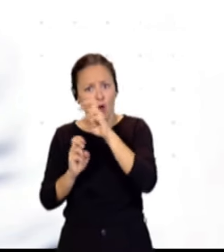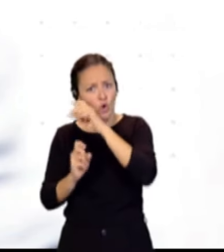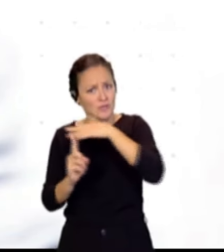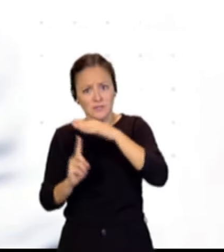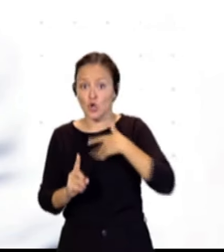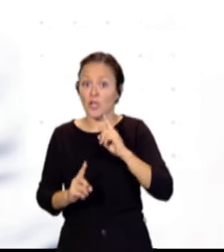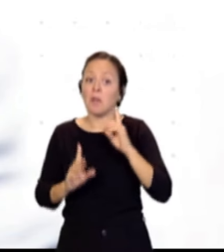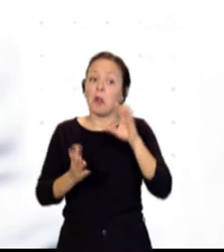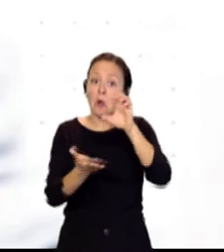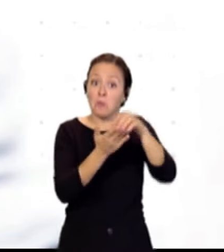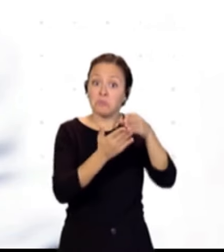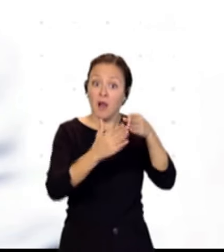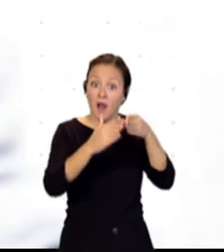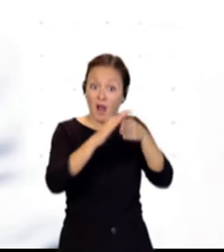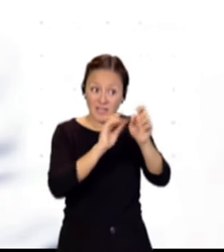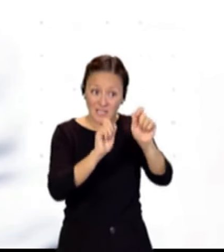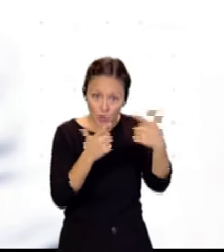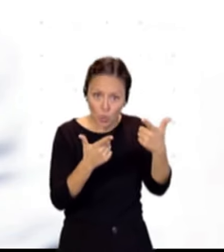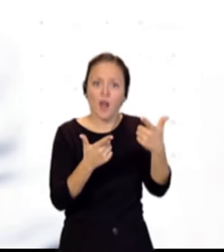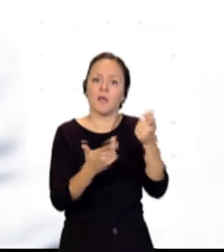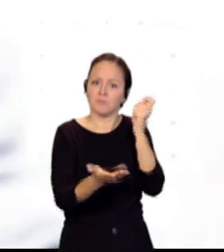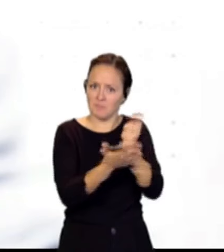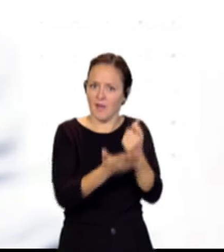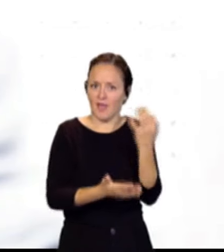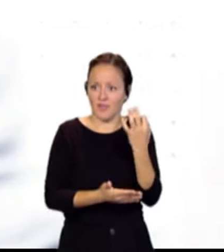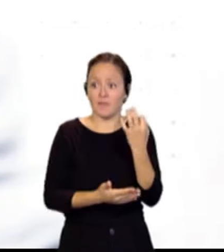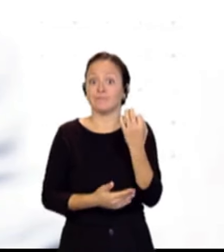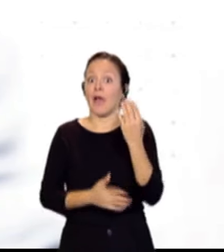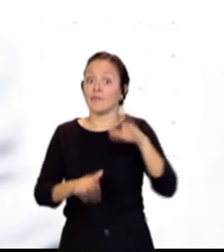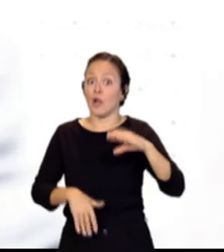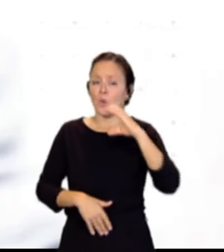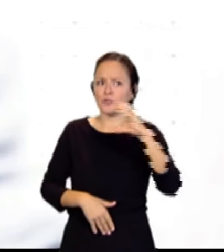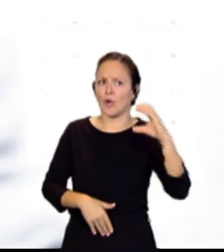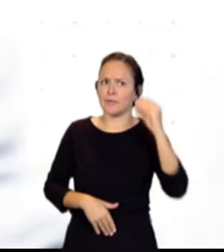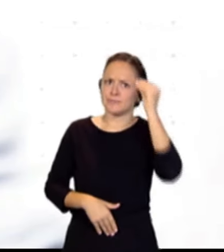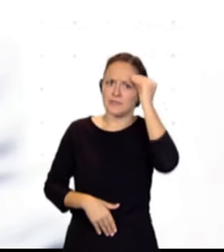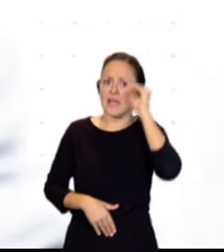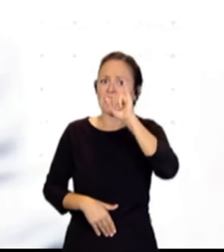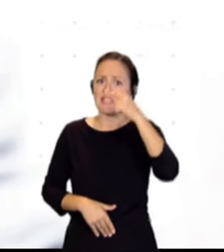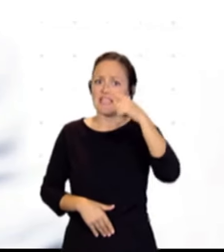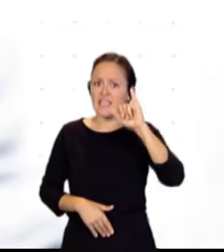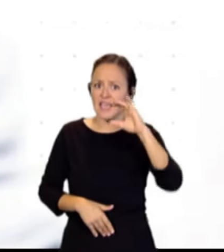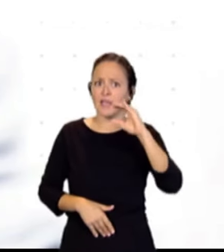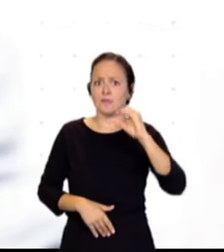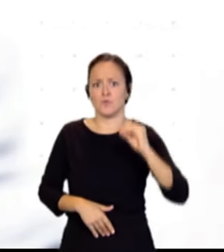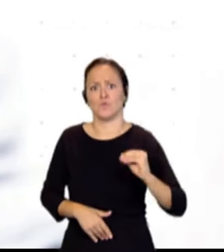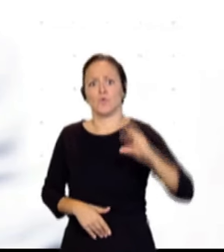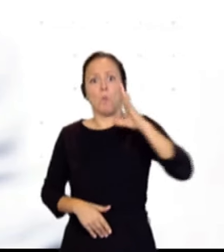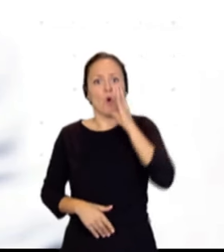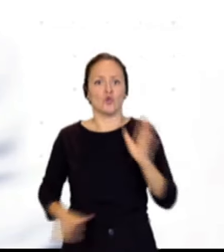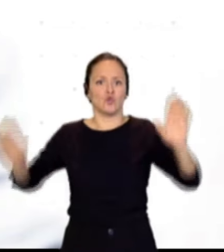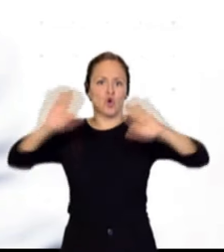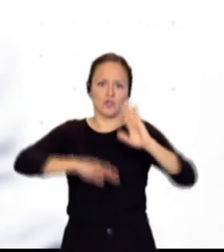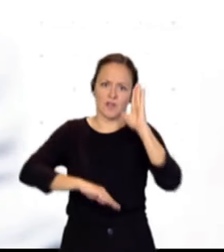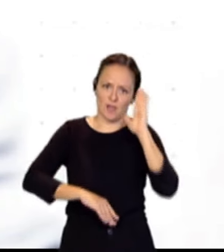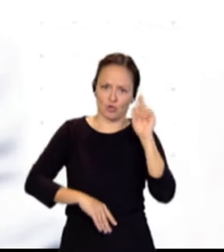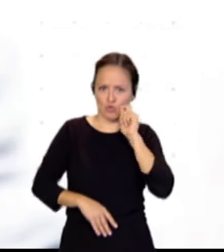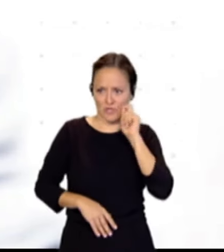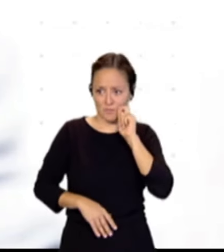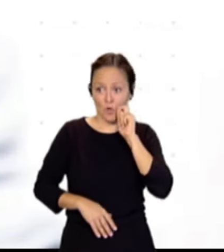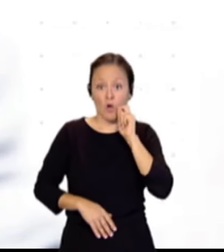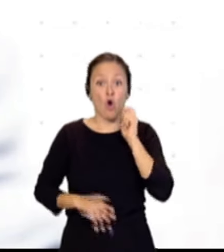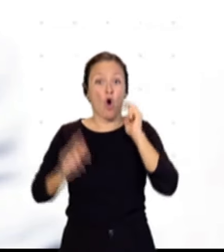a los espacios naturales lleva coalición canaria a plantear una subida de liit a las pernota turísticas el precio de los hoteles